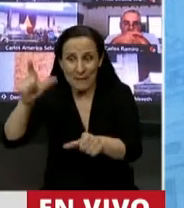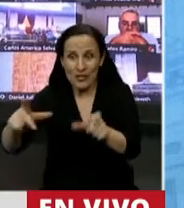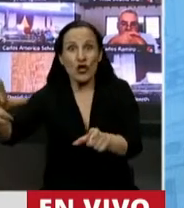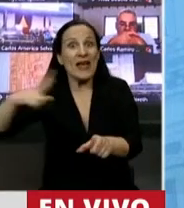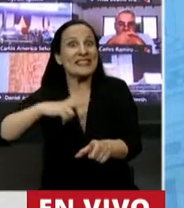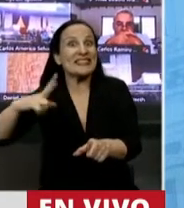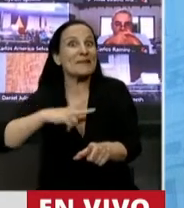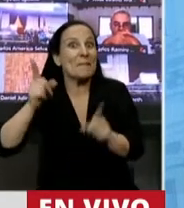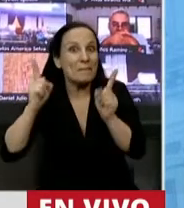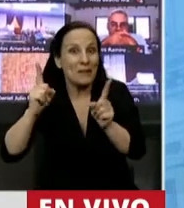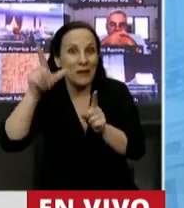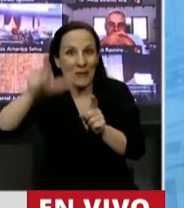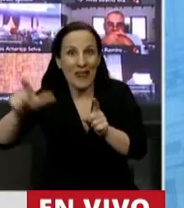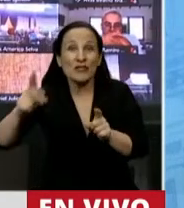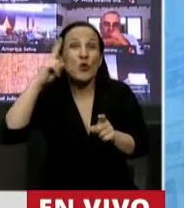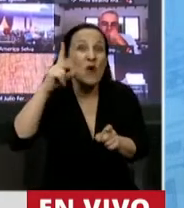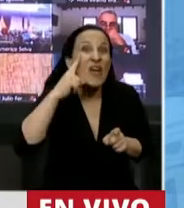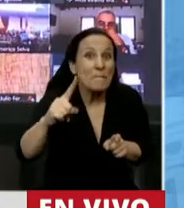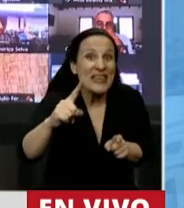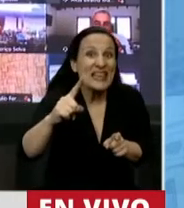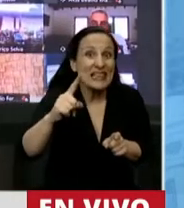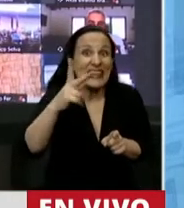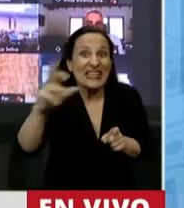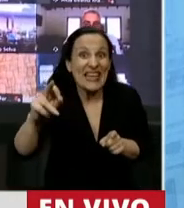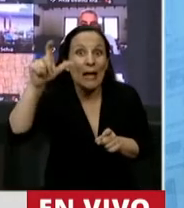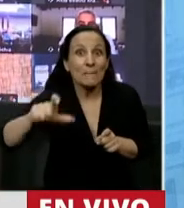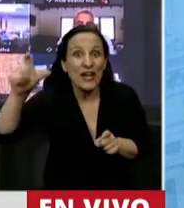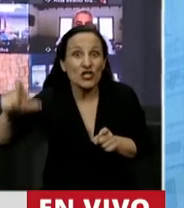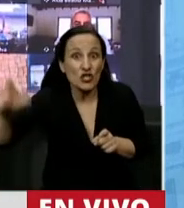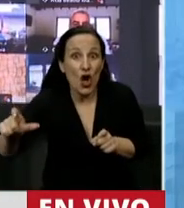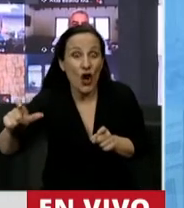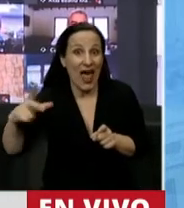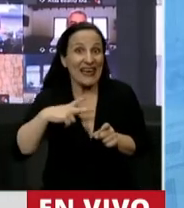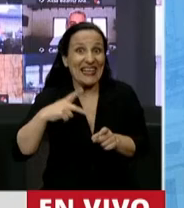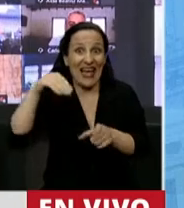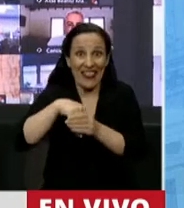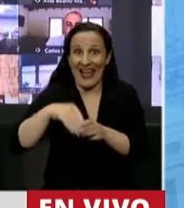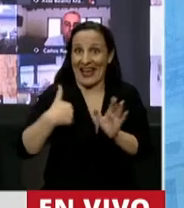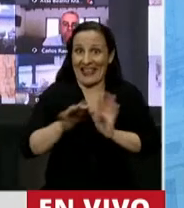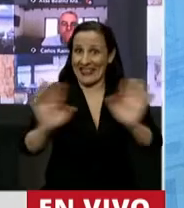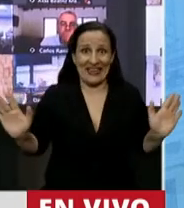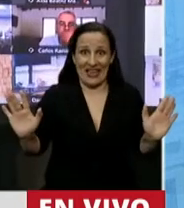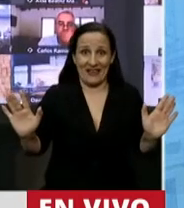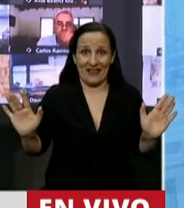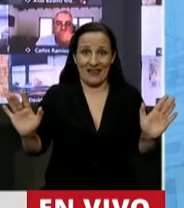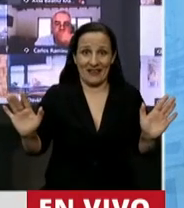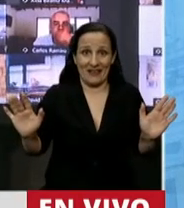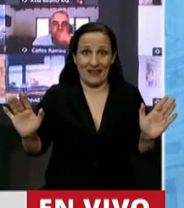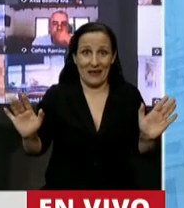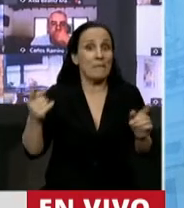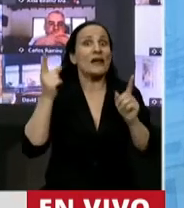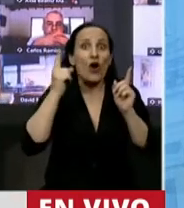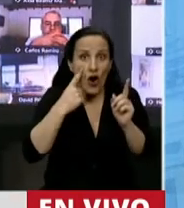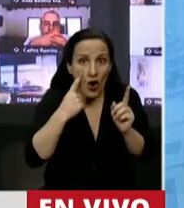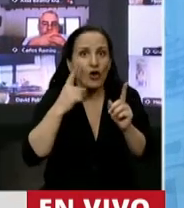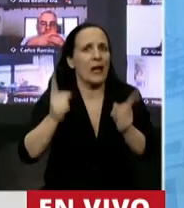las menos de 9.300 personas humanas más ricas de la Argentina en función de sus patrimonios declarados. Pero también es mentira. Durante el